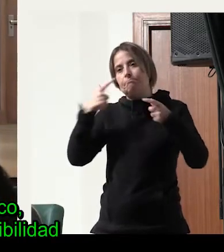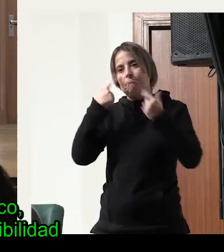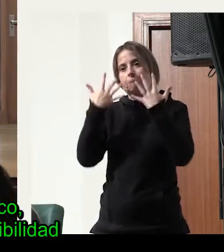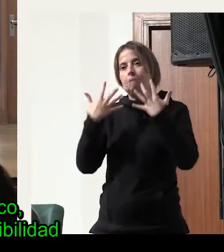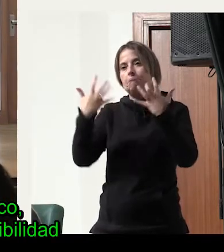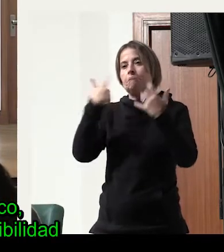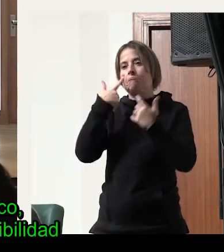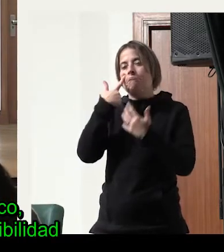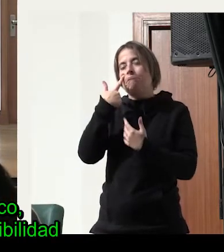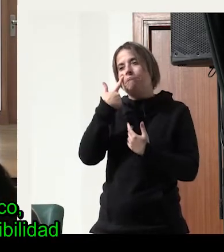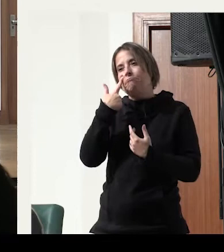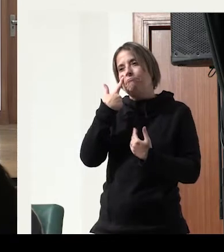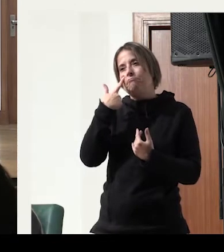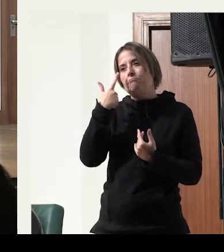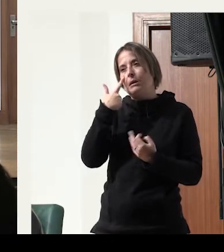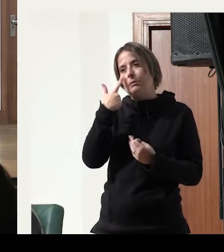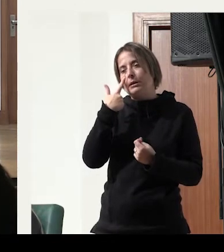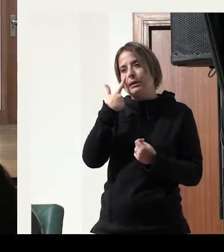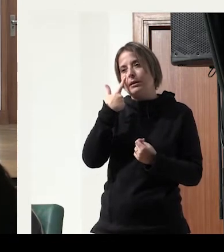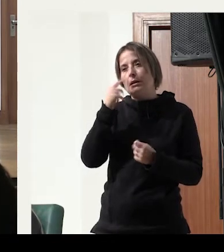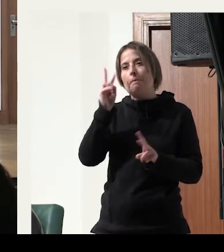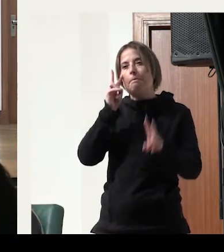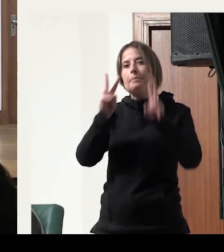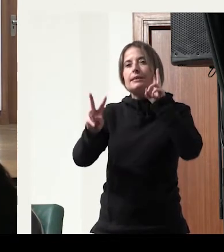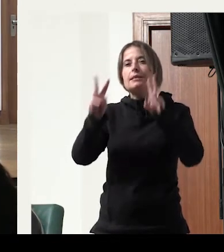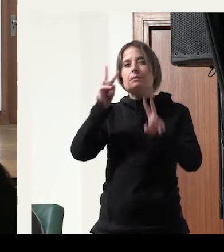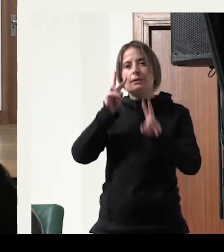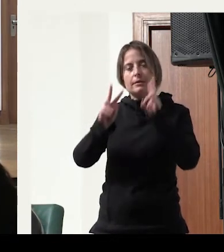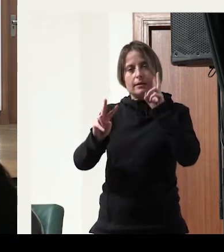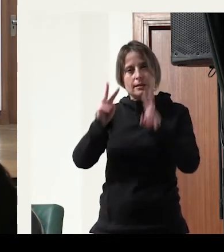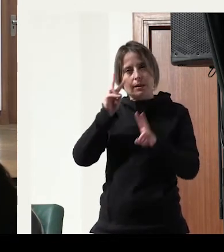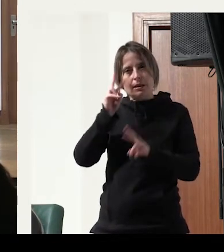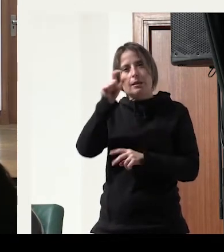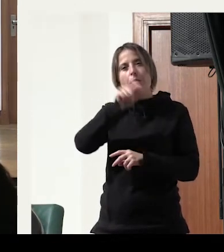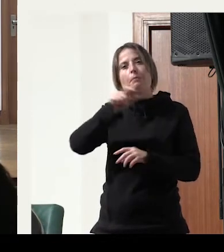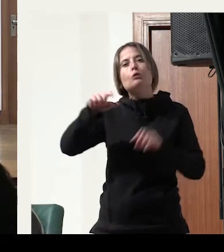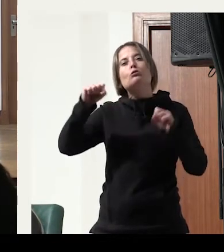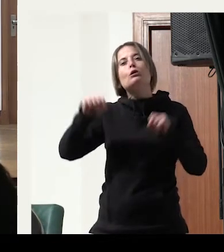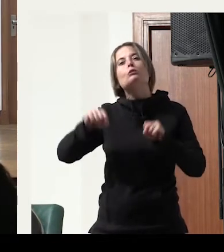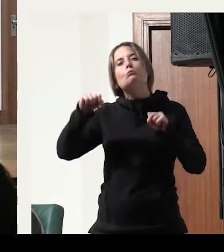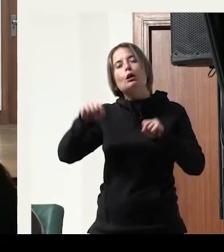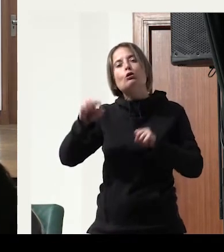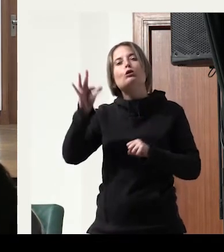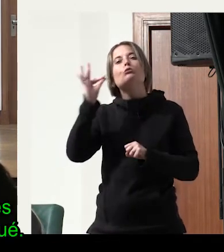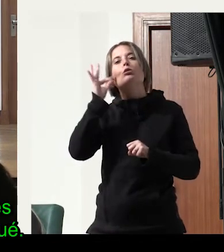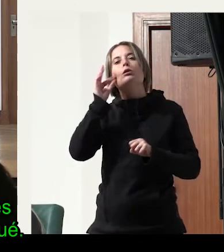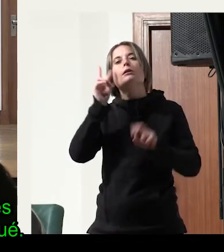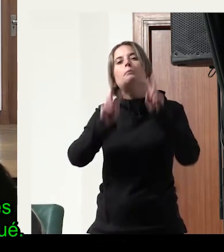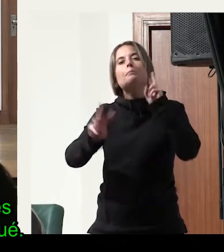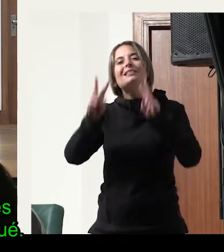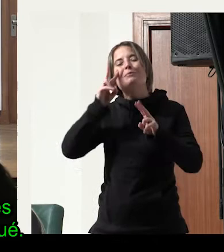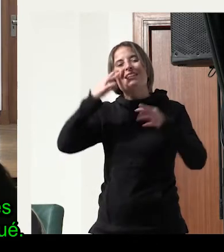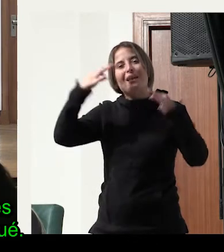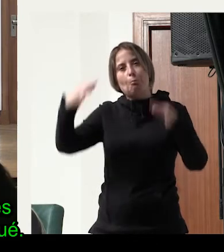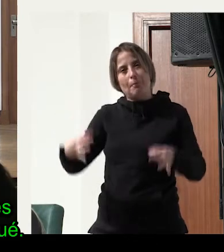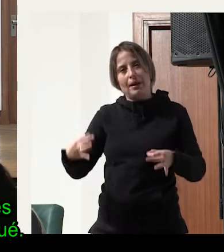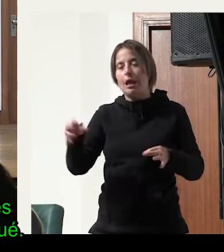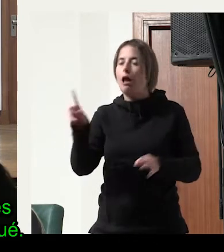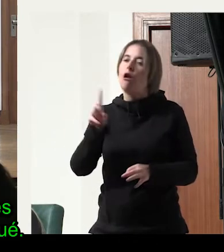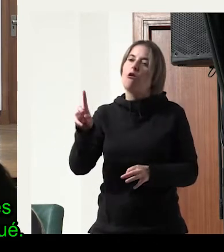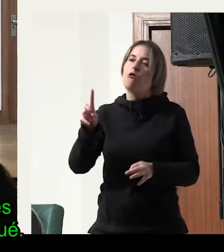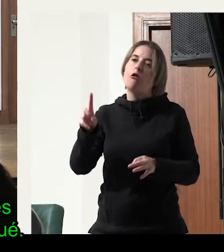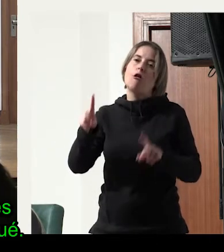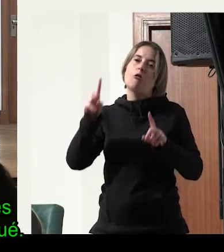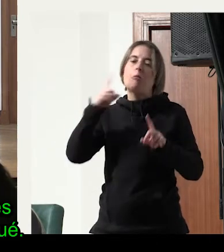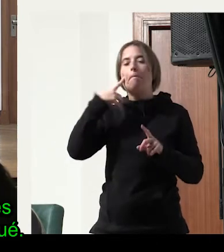cómo conseguimos dar visibilidad a las personas mayores y a las mujeres mayores, visibilidad de verdad, no visibilidad como las pobres que